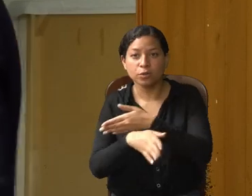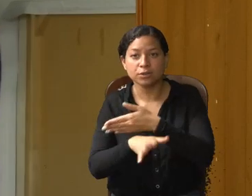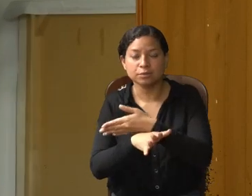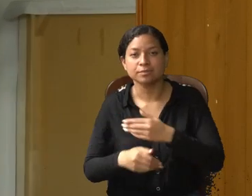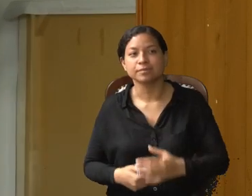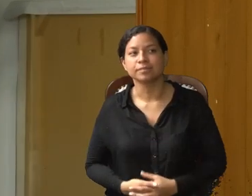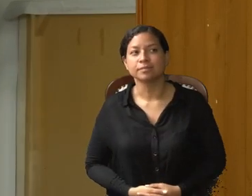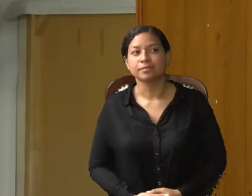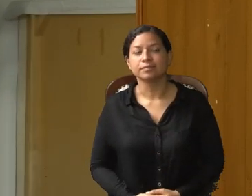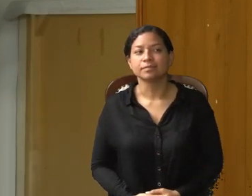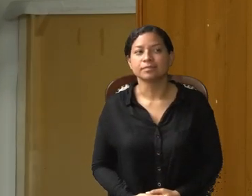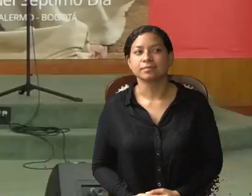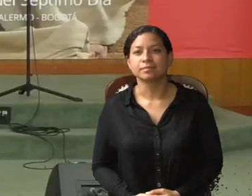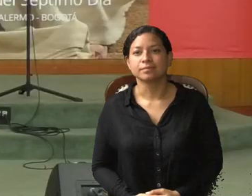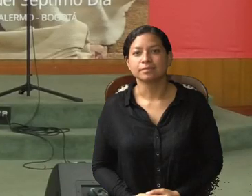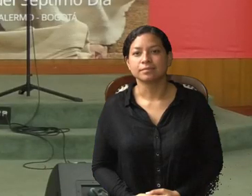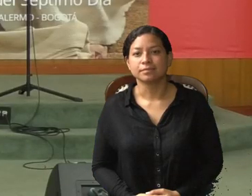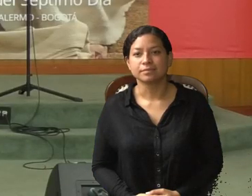Antes de seguir.